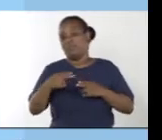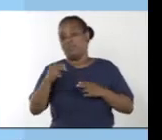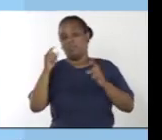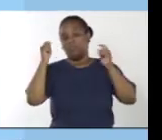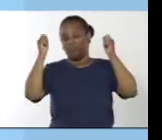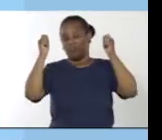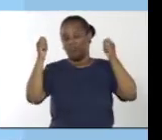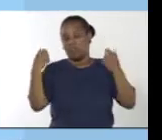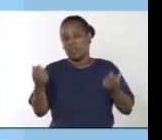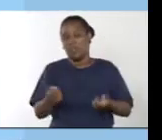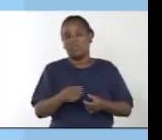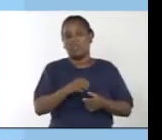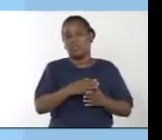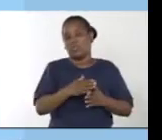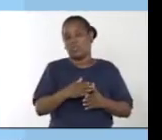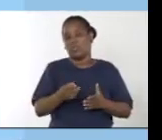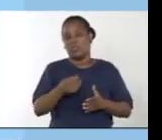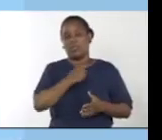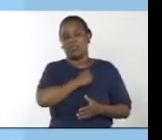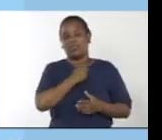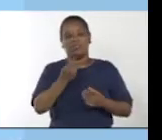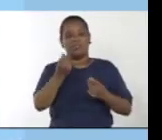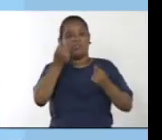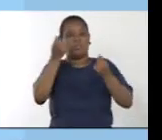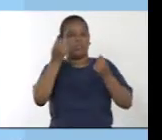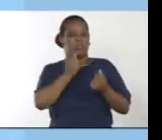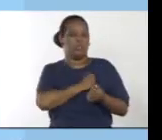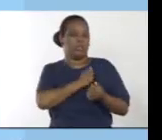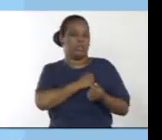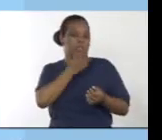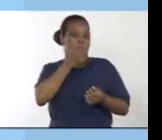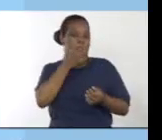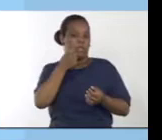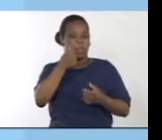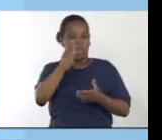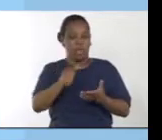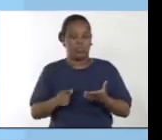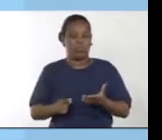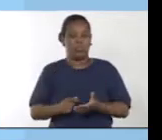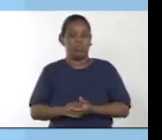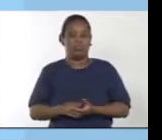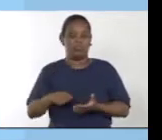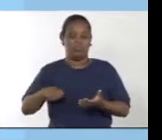estas, sin dudas, enriquecen lo que ha querido expresar el autor.